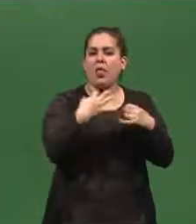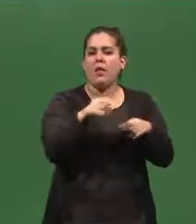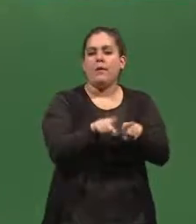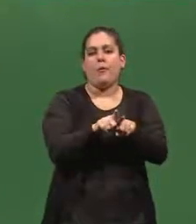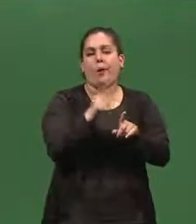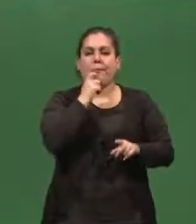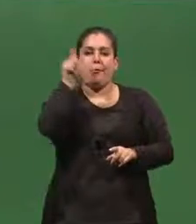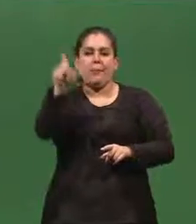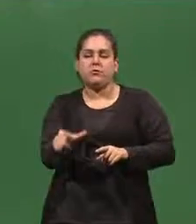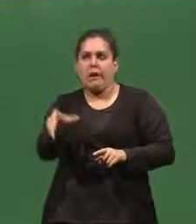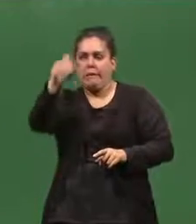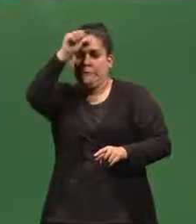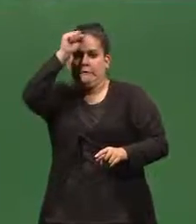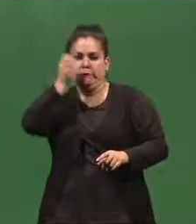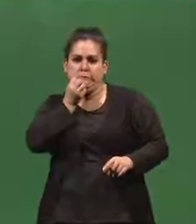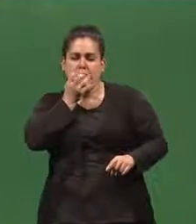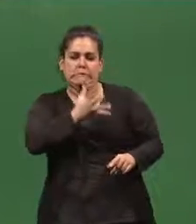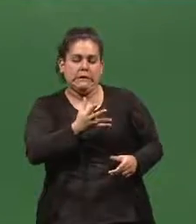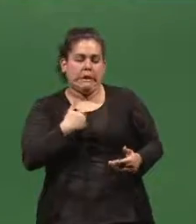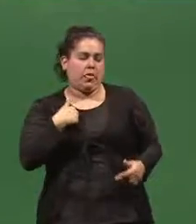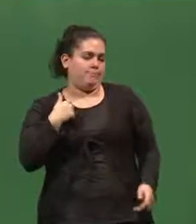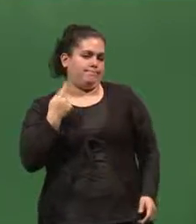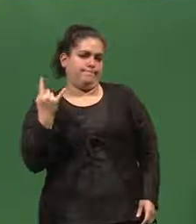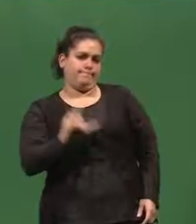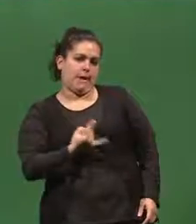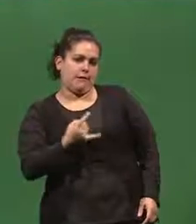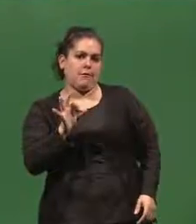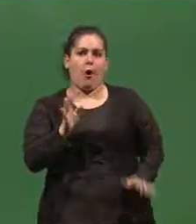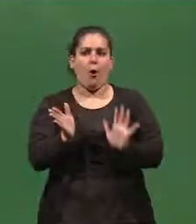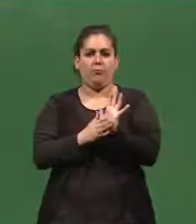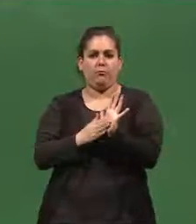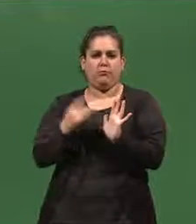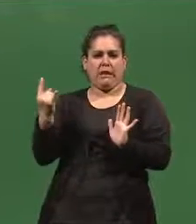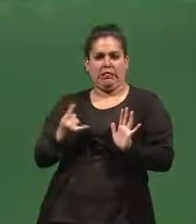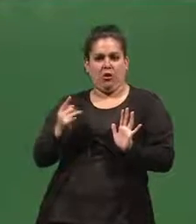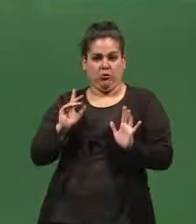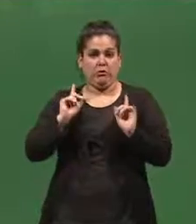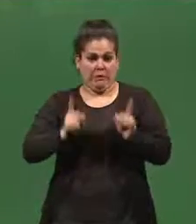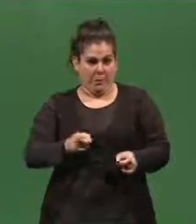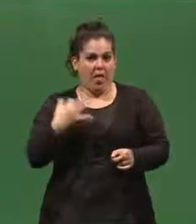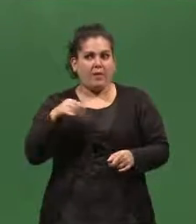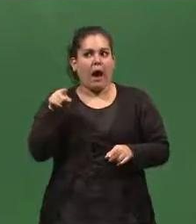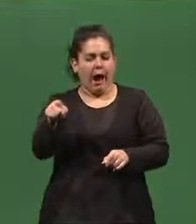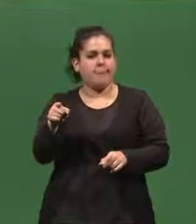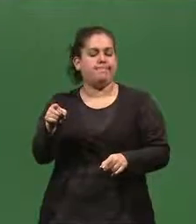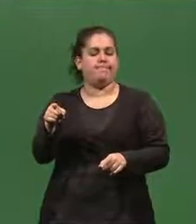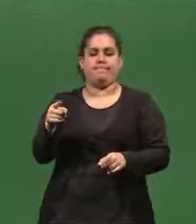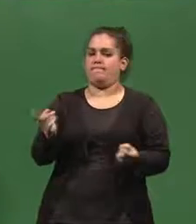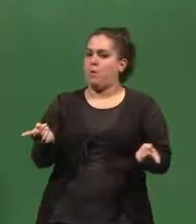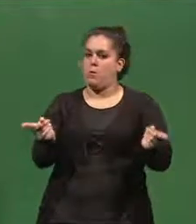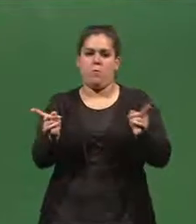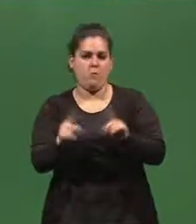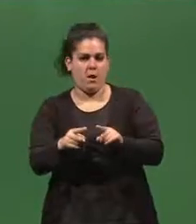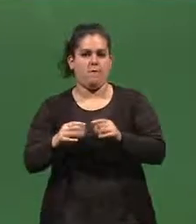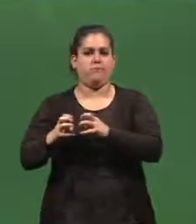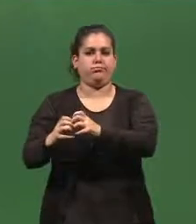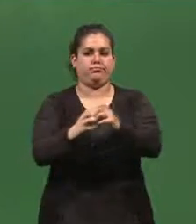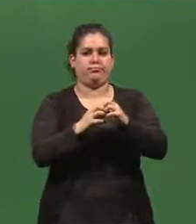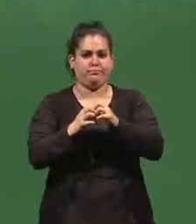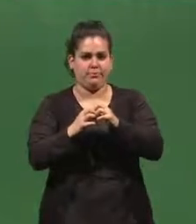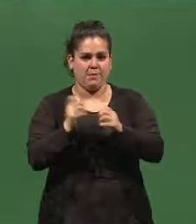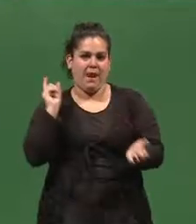A partir de la sentencia que queda firme 5 años y 6 meses desde que se descubren las nuevas pruebas. Porque para que esto se pueda llegar a presentar, tiene que haber un